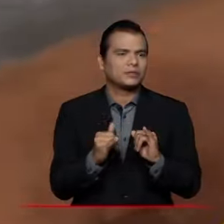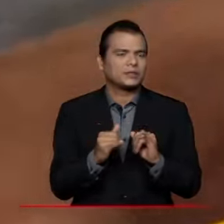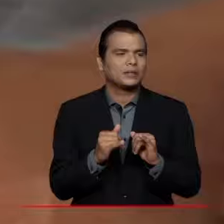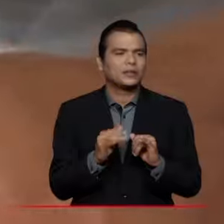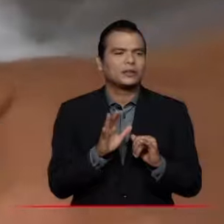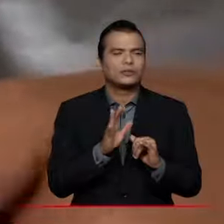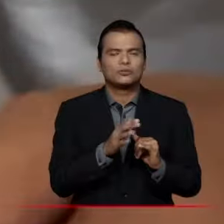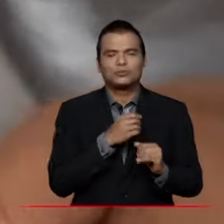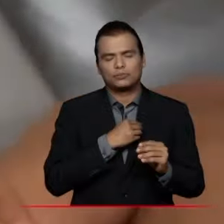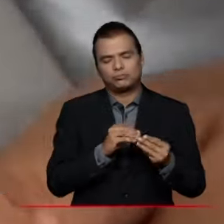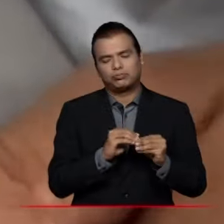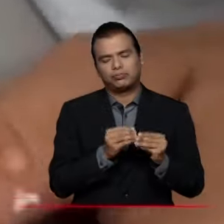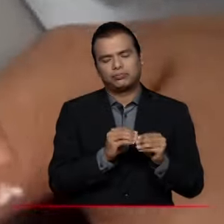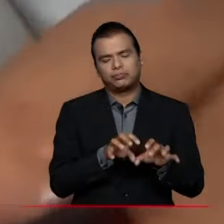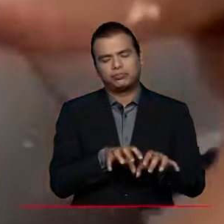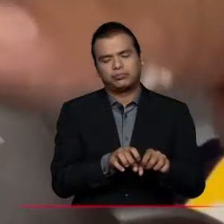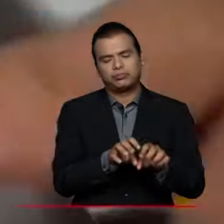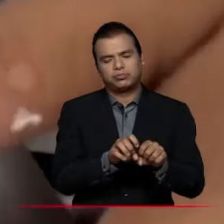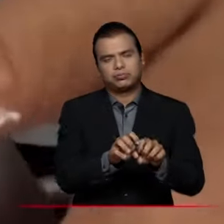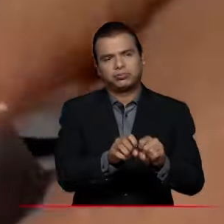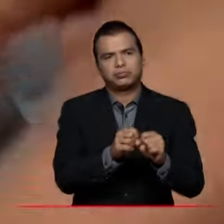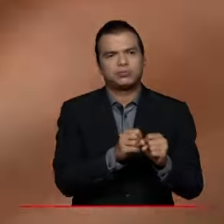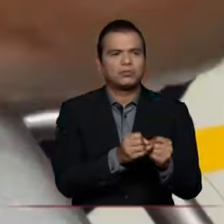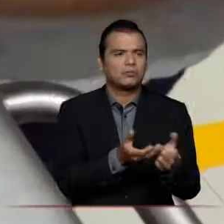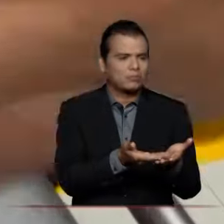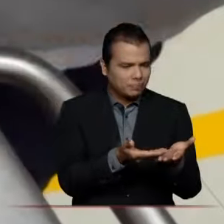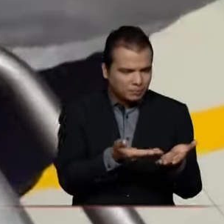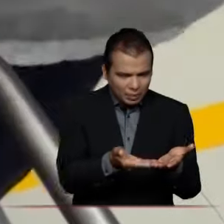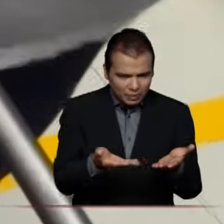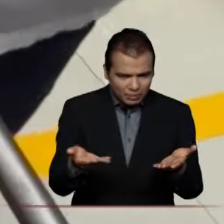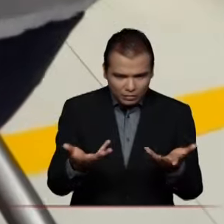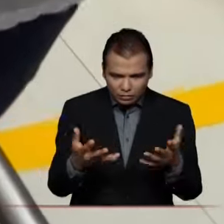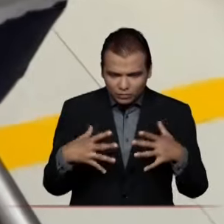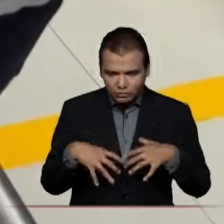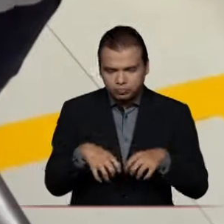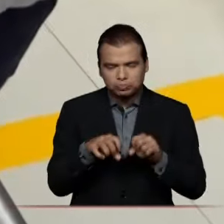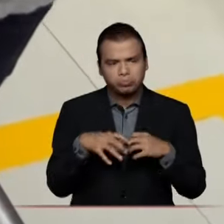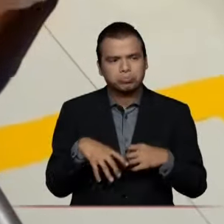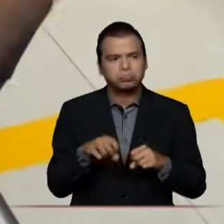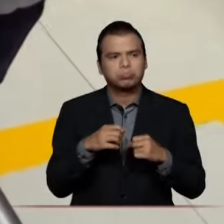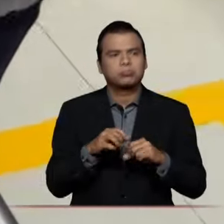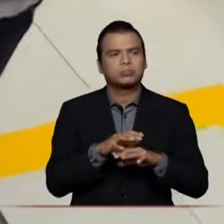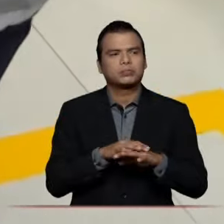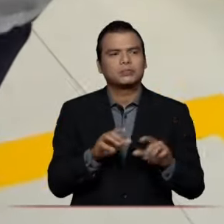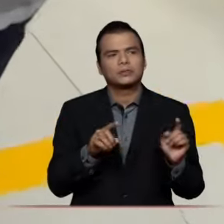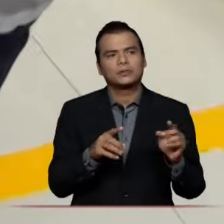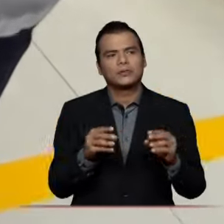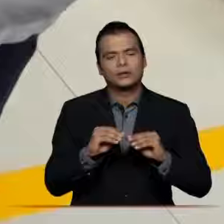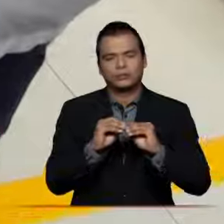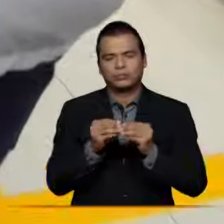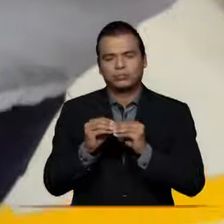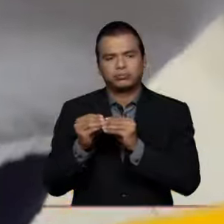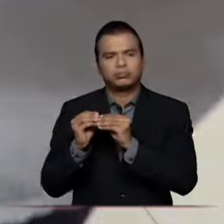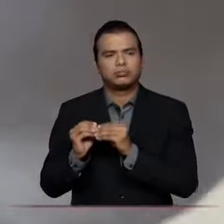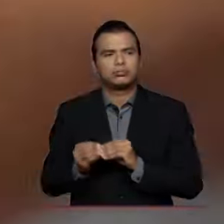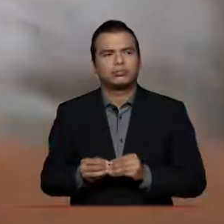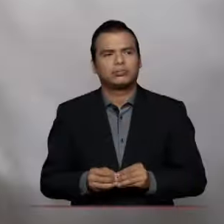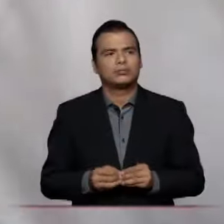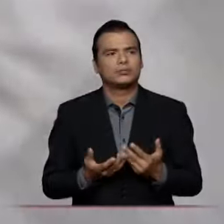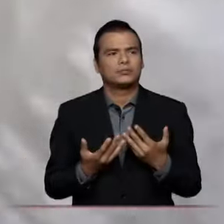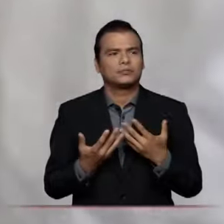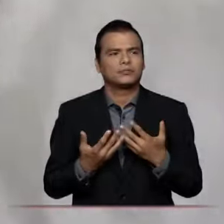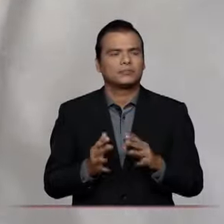los ingredientes echarle la leche y resar y luego pasar a moldearlo miren